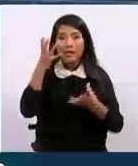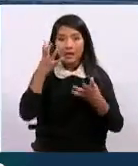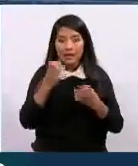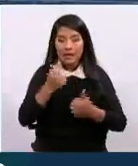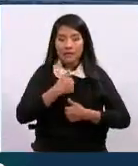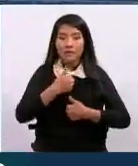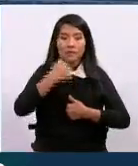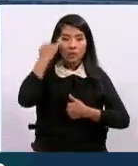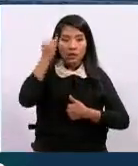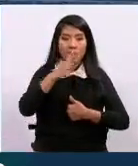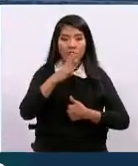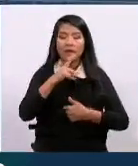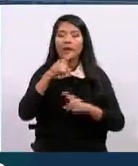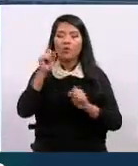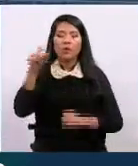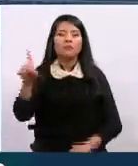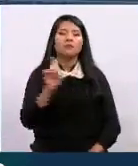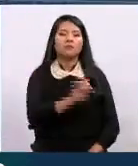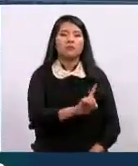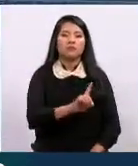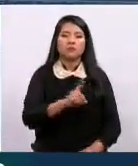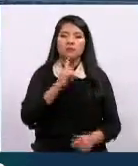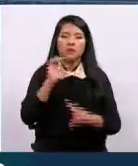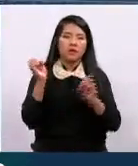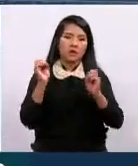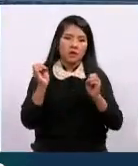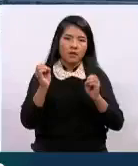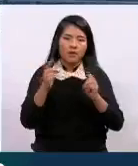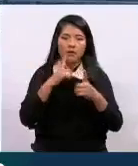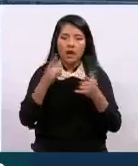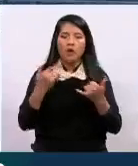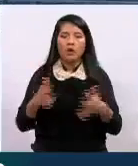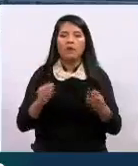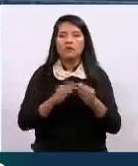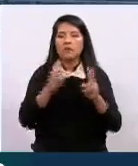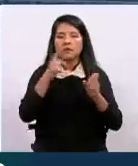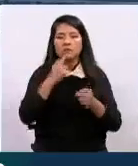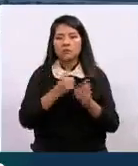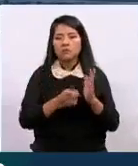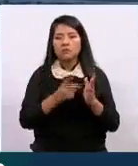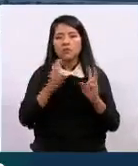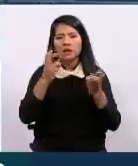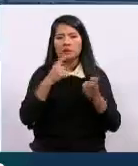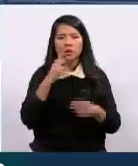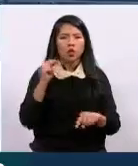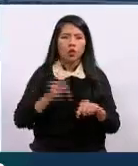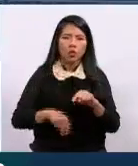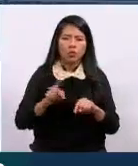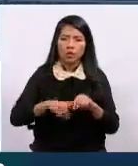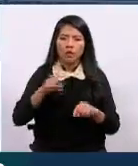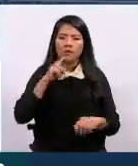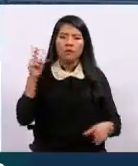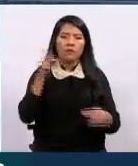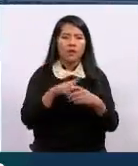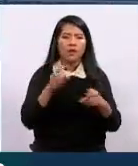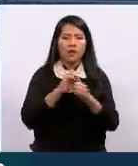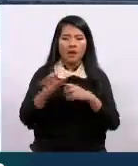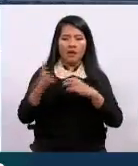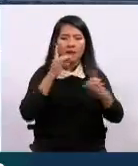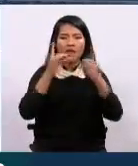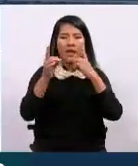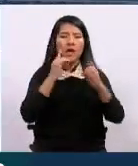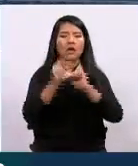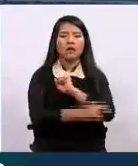de capricho y simplemente confrontación. No puedes no asistir a un diálogo